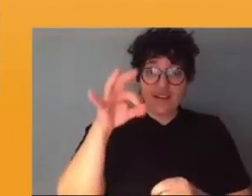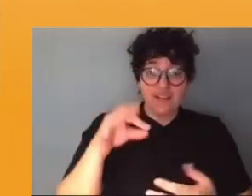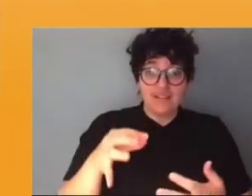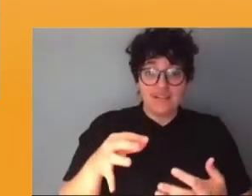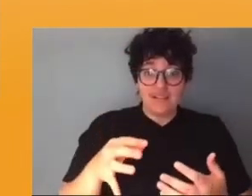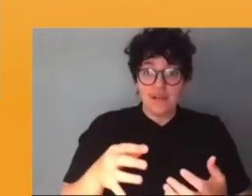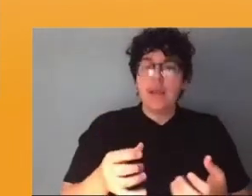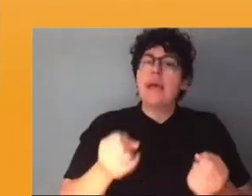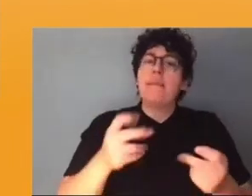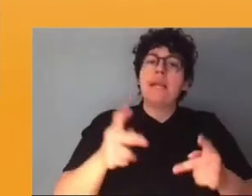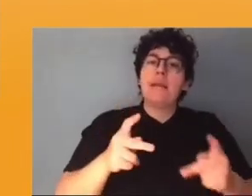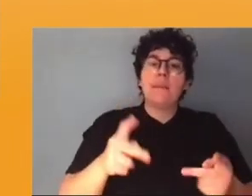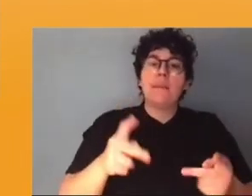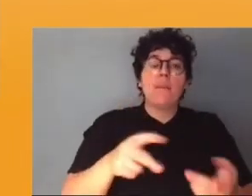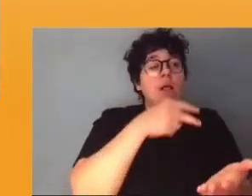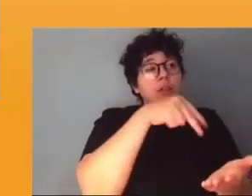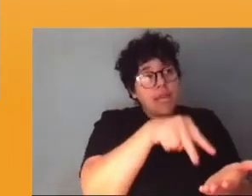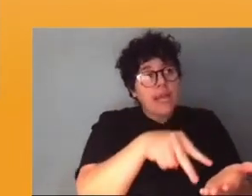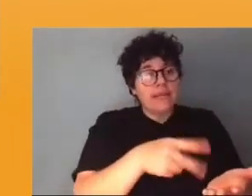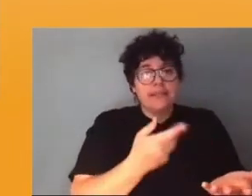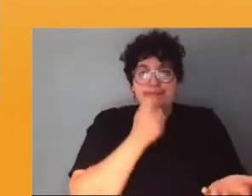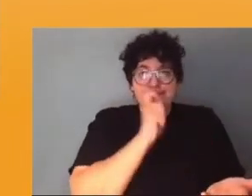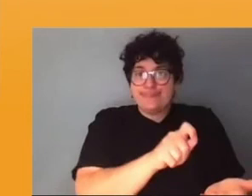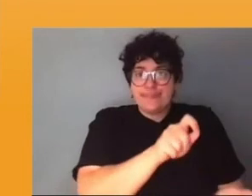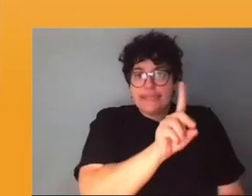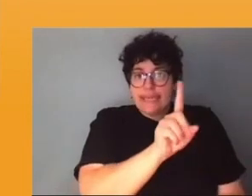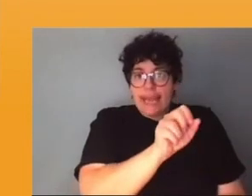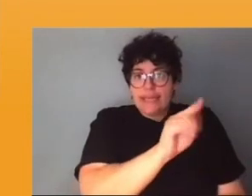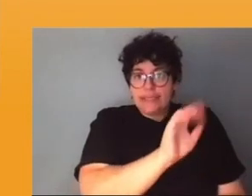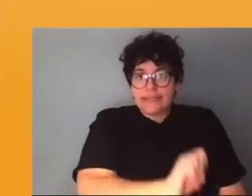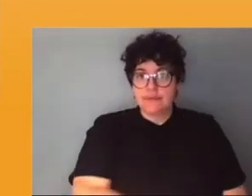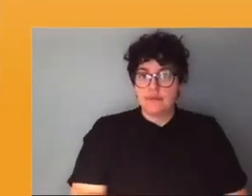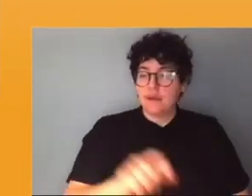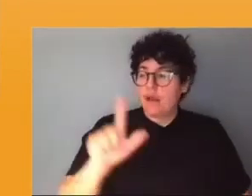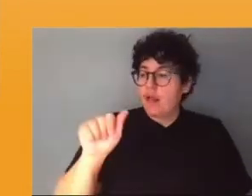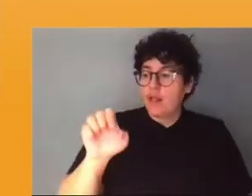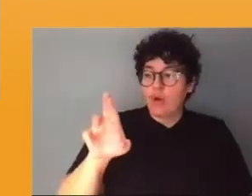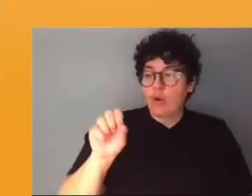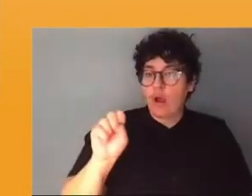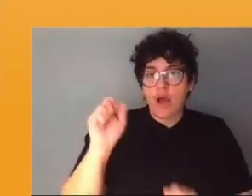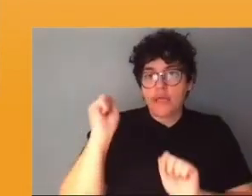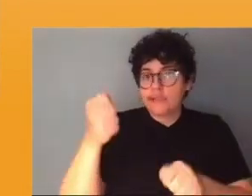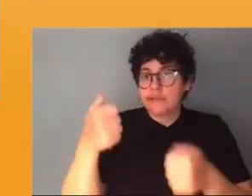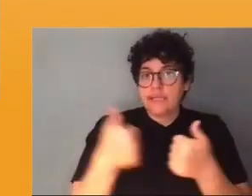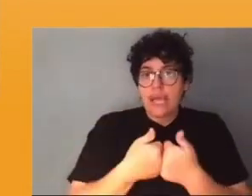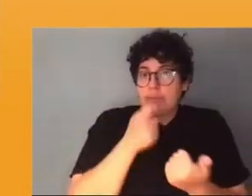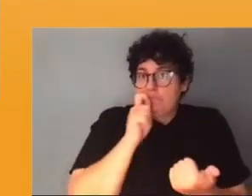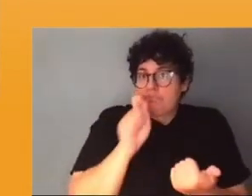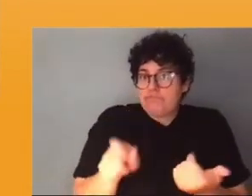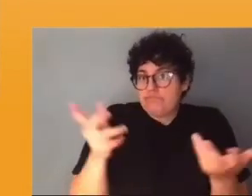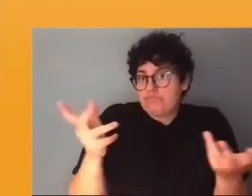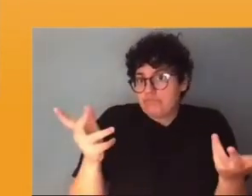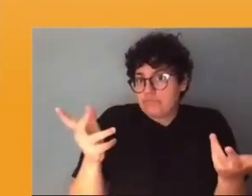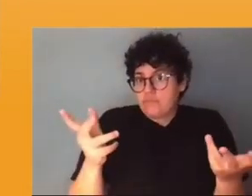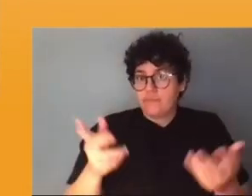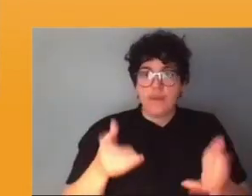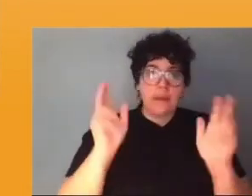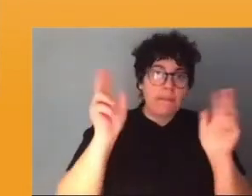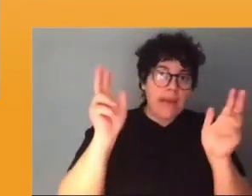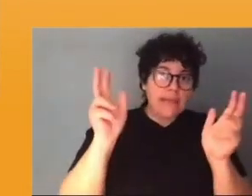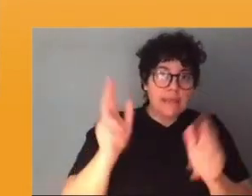es la danza y los deportes son los deportes. Y yo sé que el básquetbol o la cruz no tienen muchas